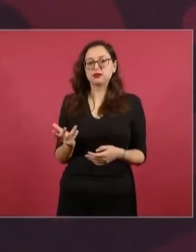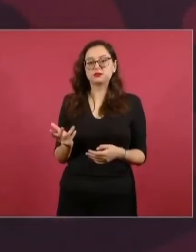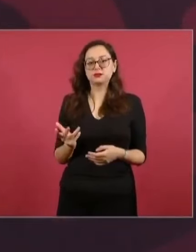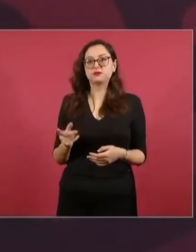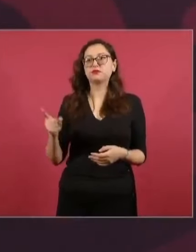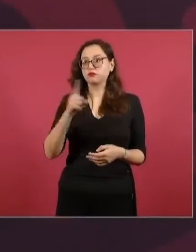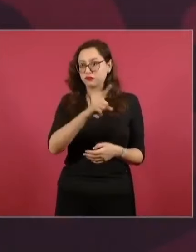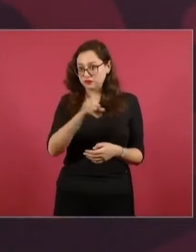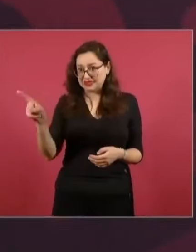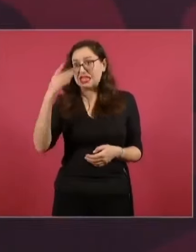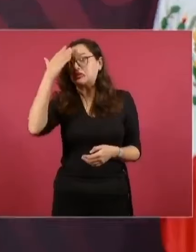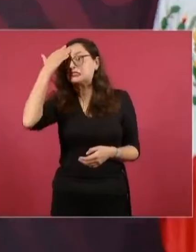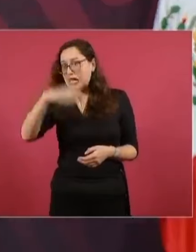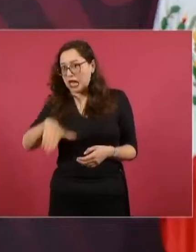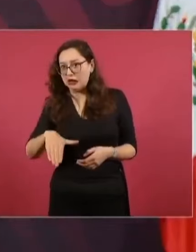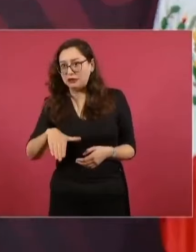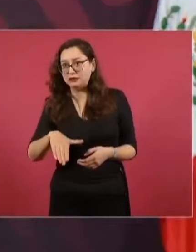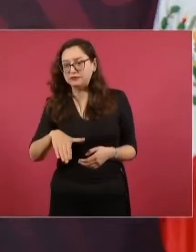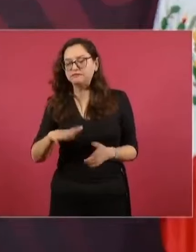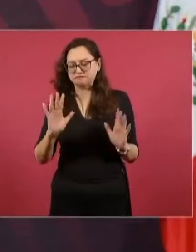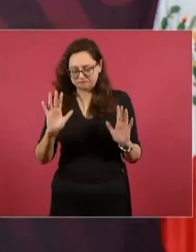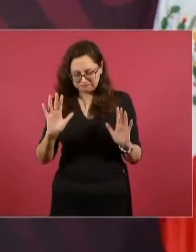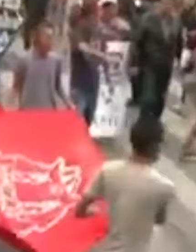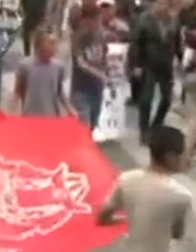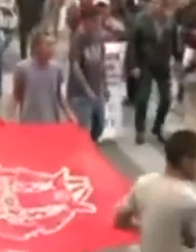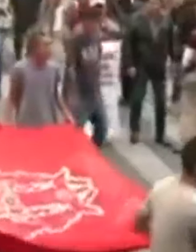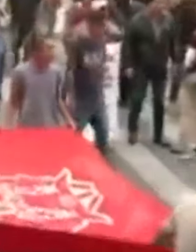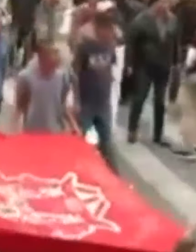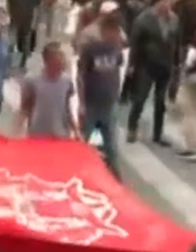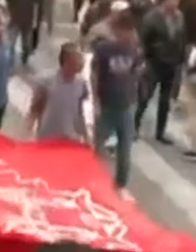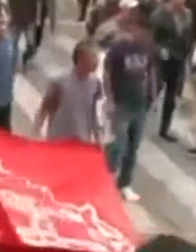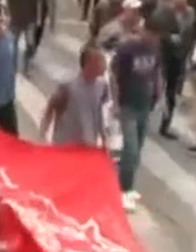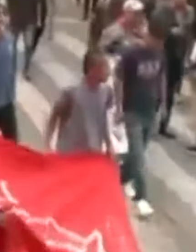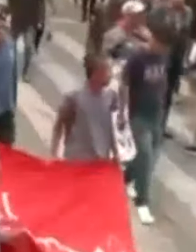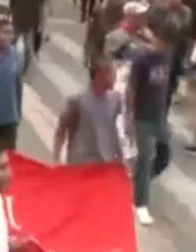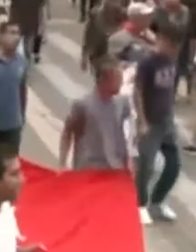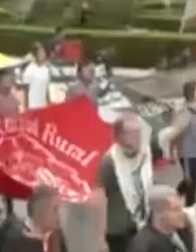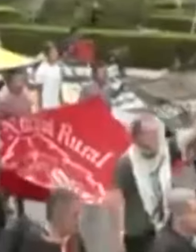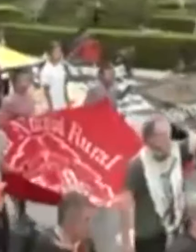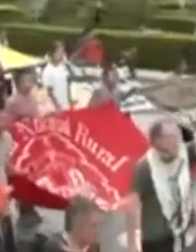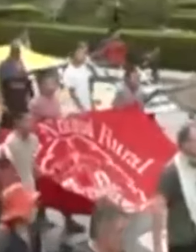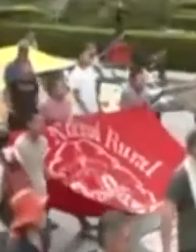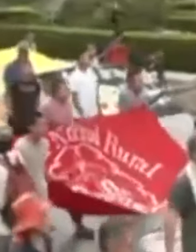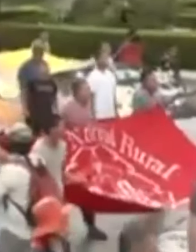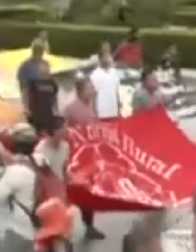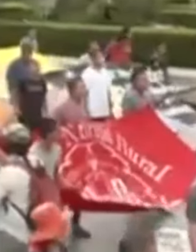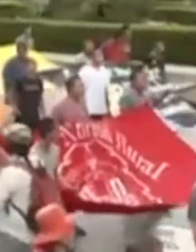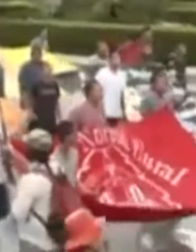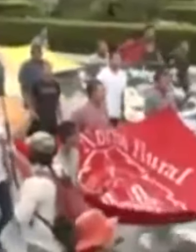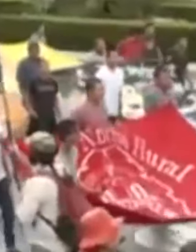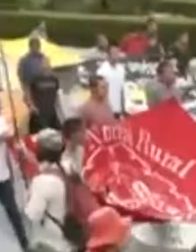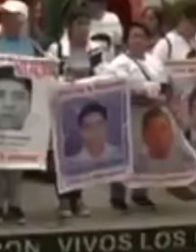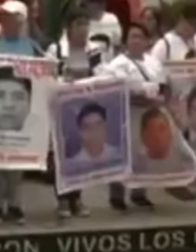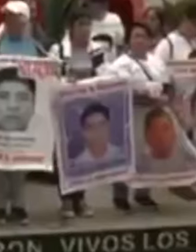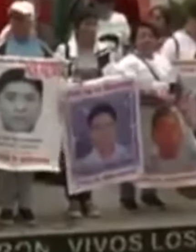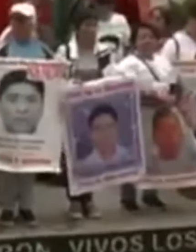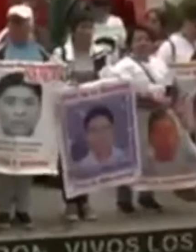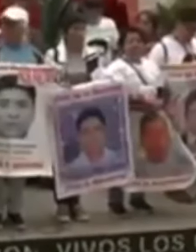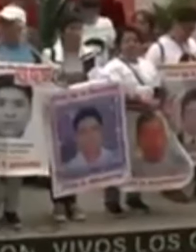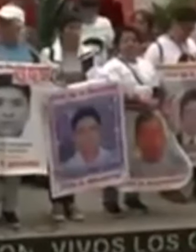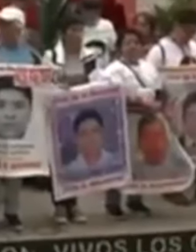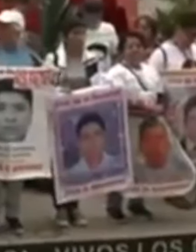den información. Desde su conferencia de prensa en Palacio Nacional, el mandatario señaló que mantiene la fe en encontrar a los jóvenes, aunque